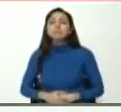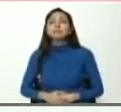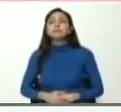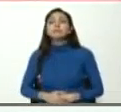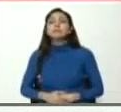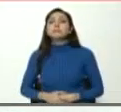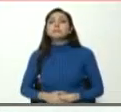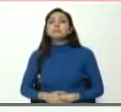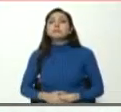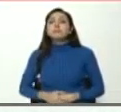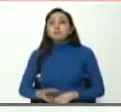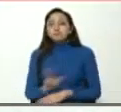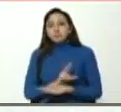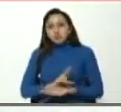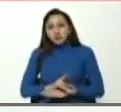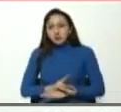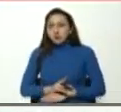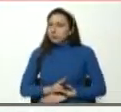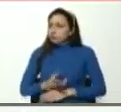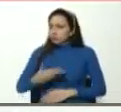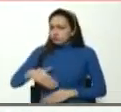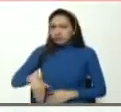inmediatamente salimos